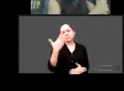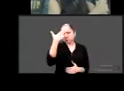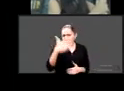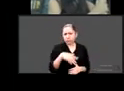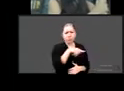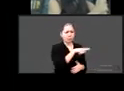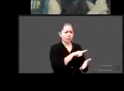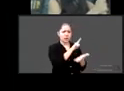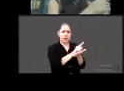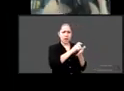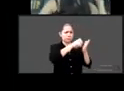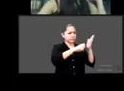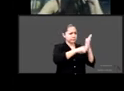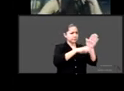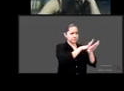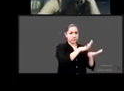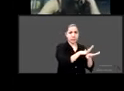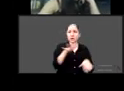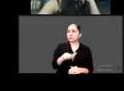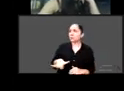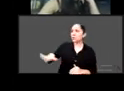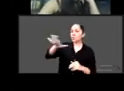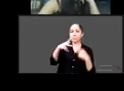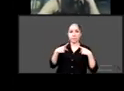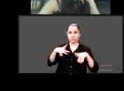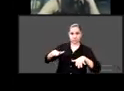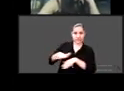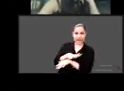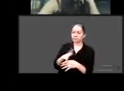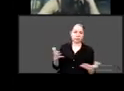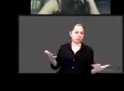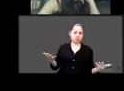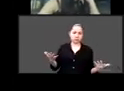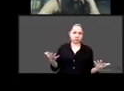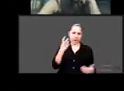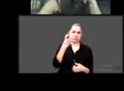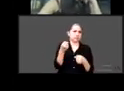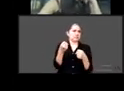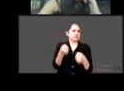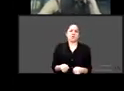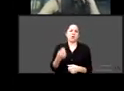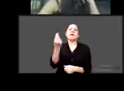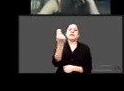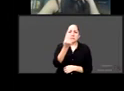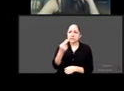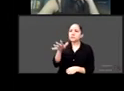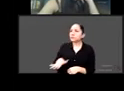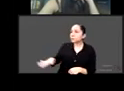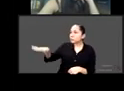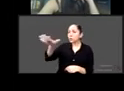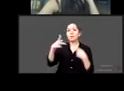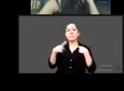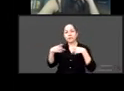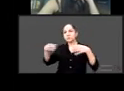Porque necesitamos ponernos de acuerdo como sociedad toda respecto a lo que sí se vale y no se vale hoy,